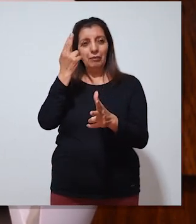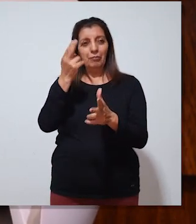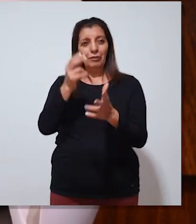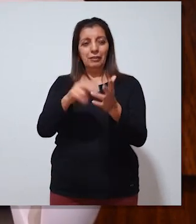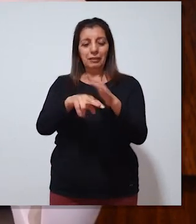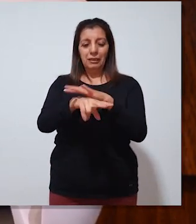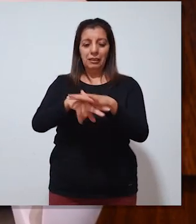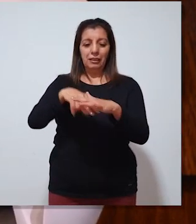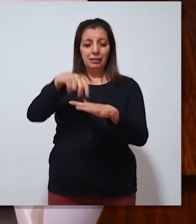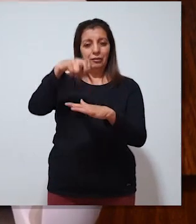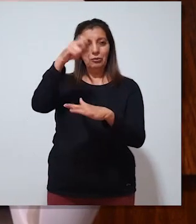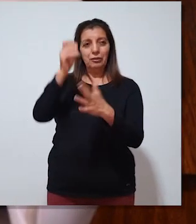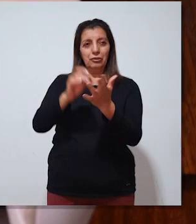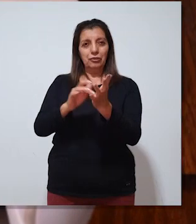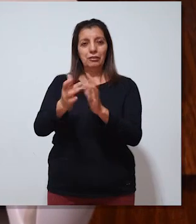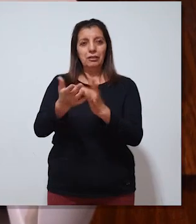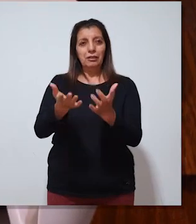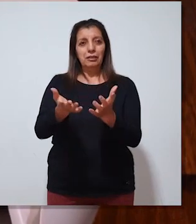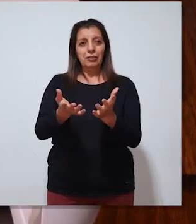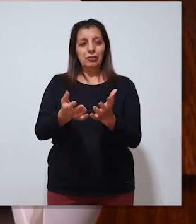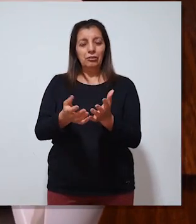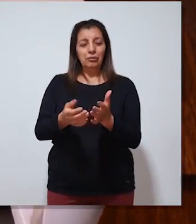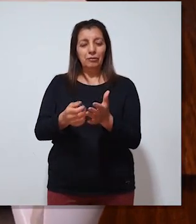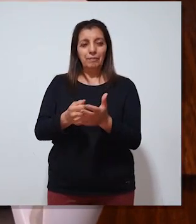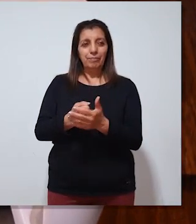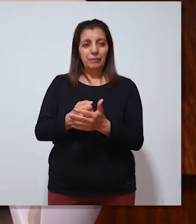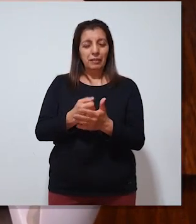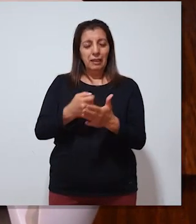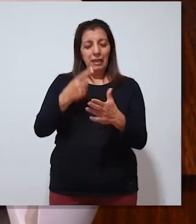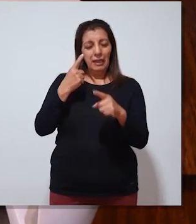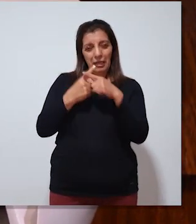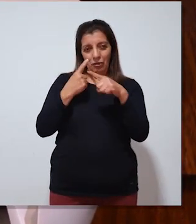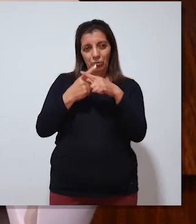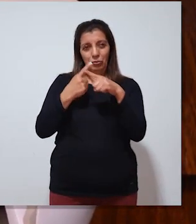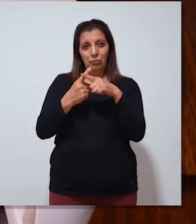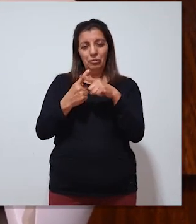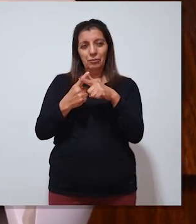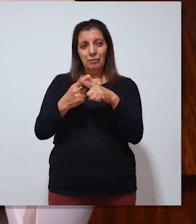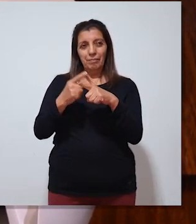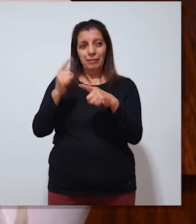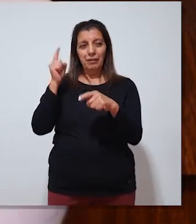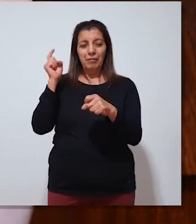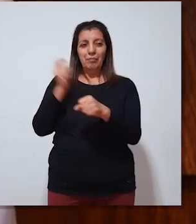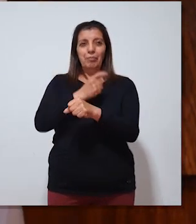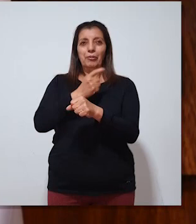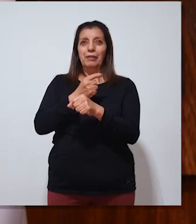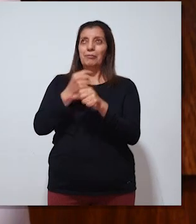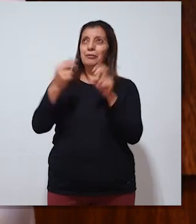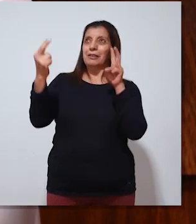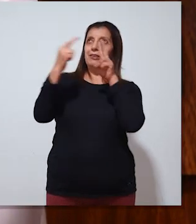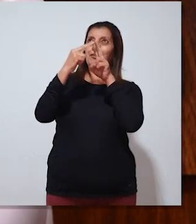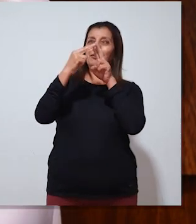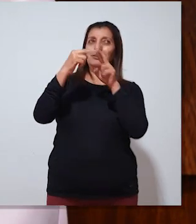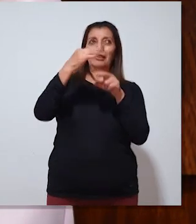Hijo, asociados a los dolores de su pasión, podamos participar en el gozo de su gloria